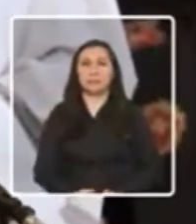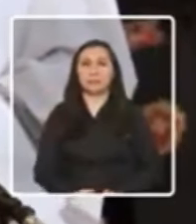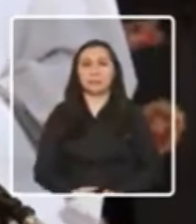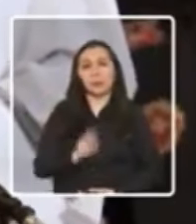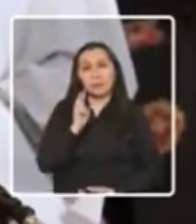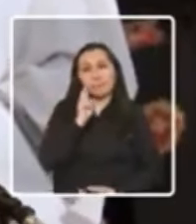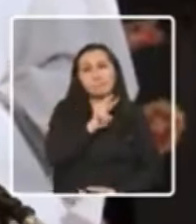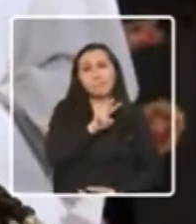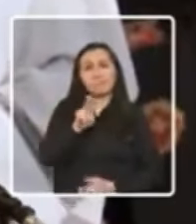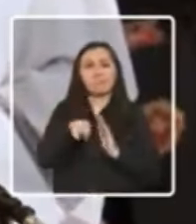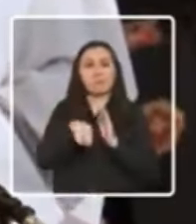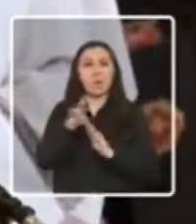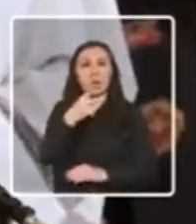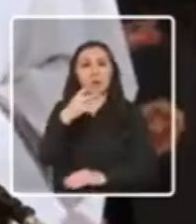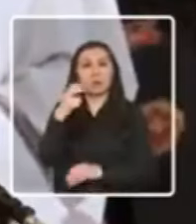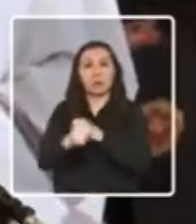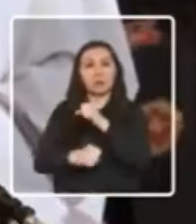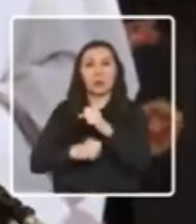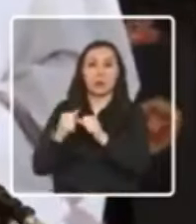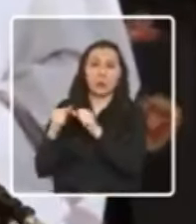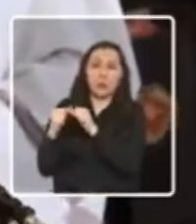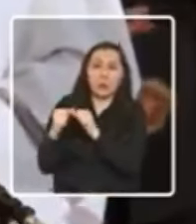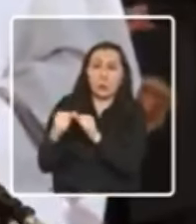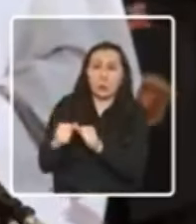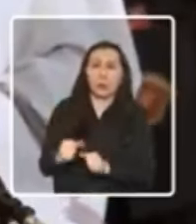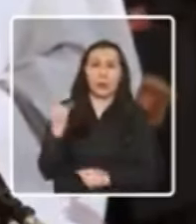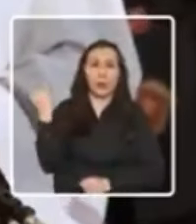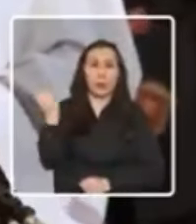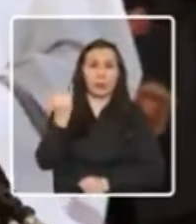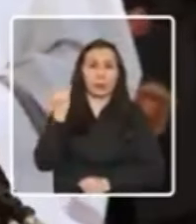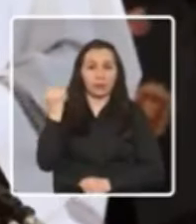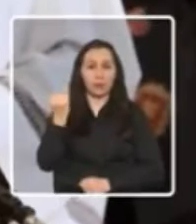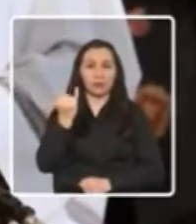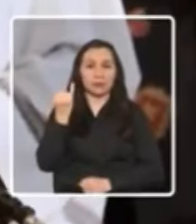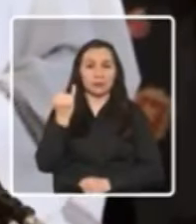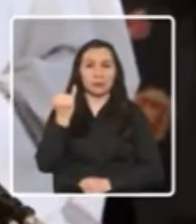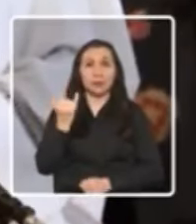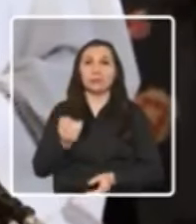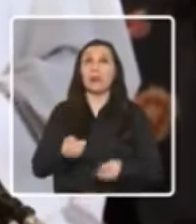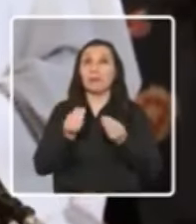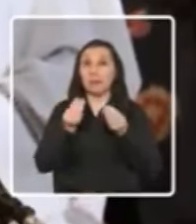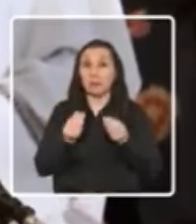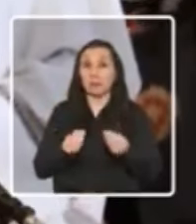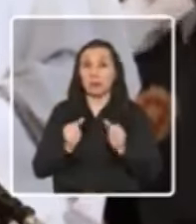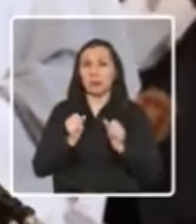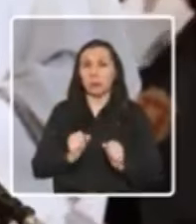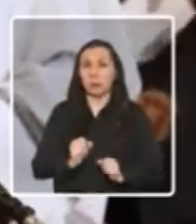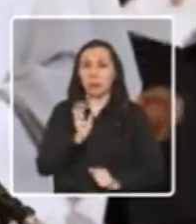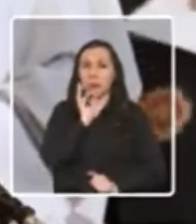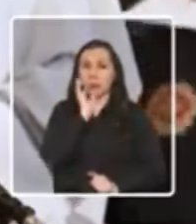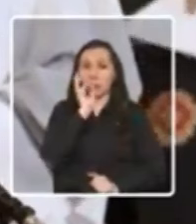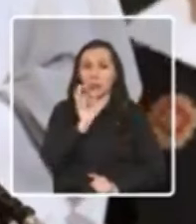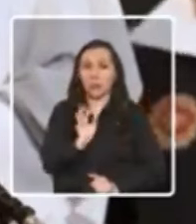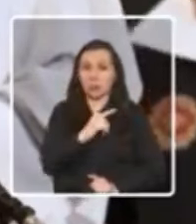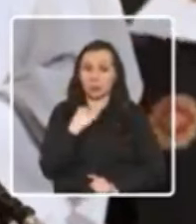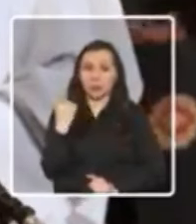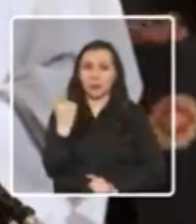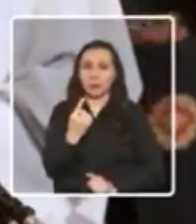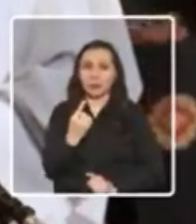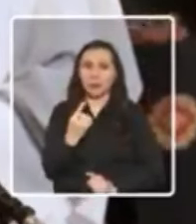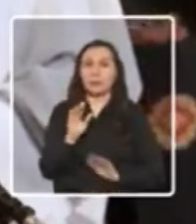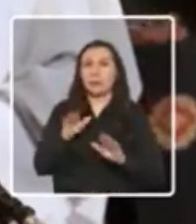Pablo milla tomaron causas importantes en contra por ejemplo del cura kadima la causa de los